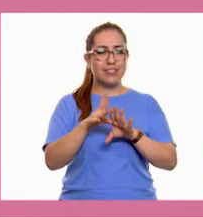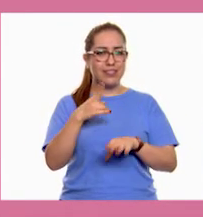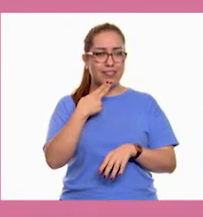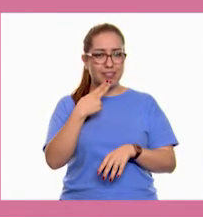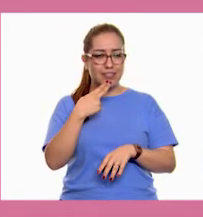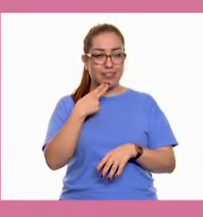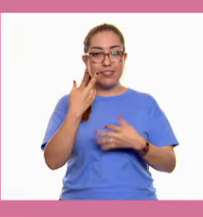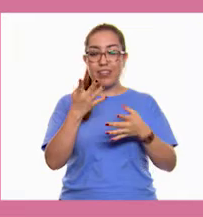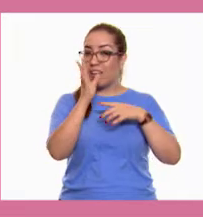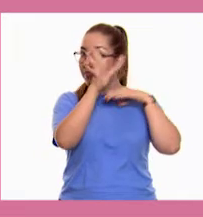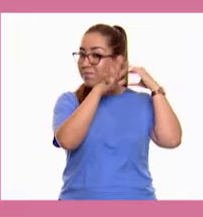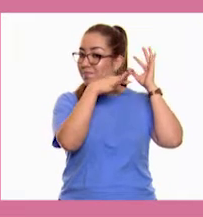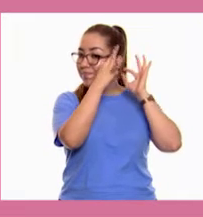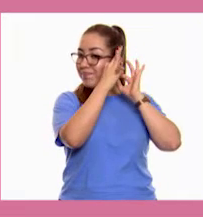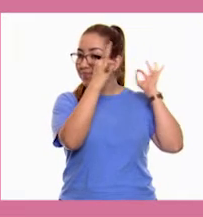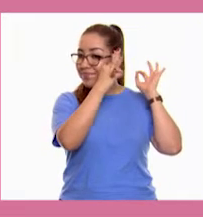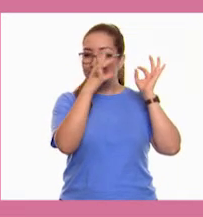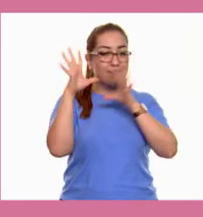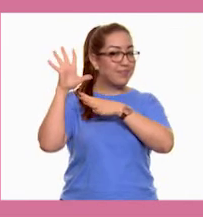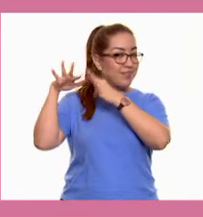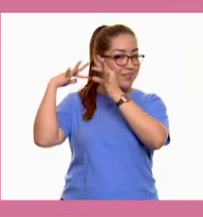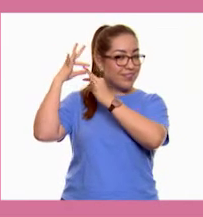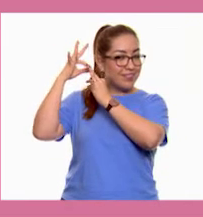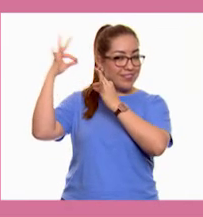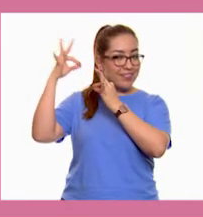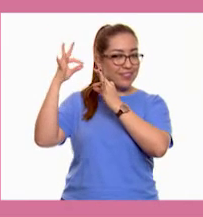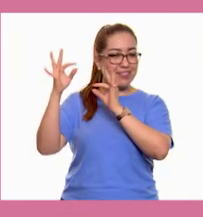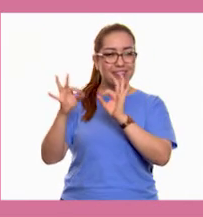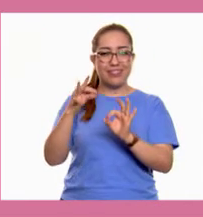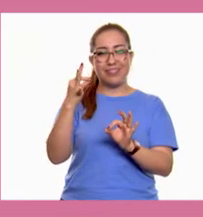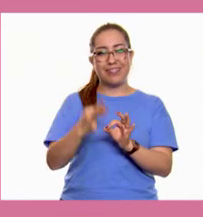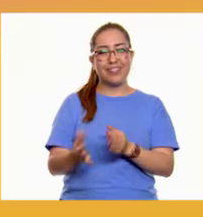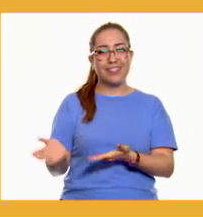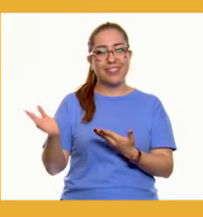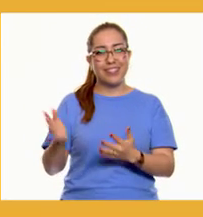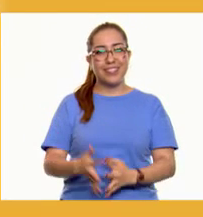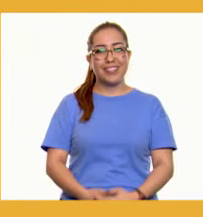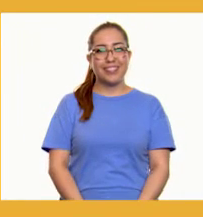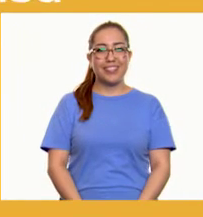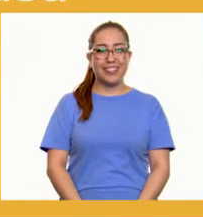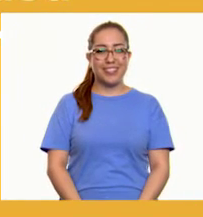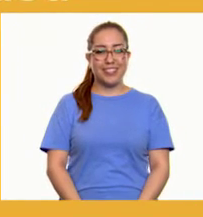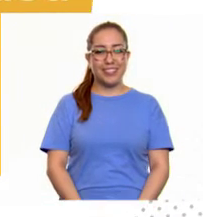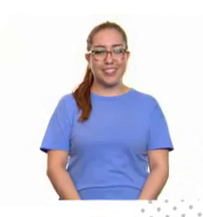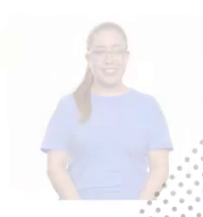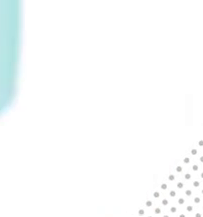colocártelo, deberás amarrar las cuerdas sobre tu cabeza y alrededor de tu cuello